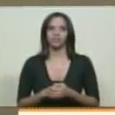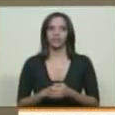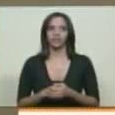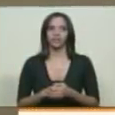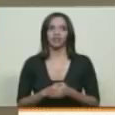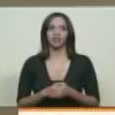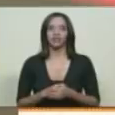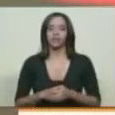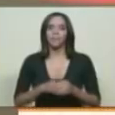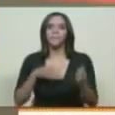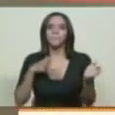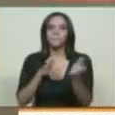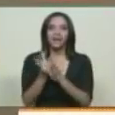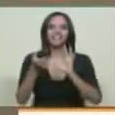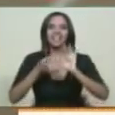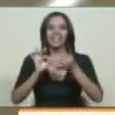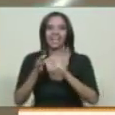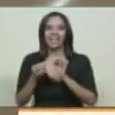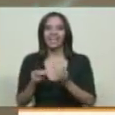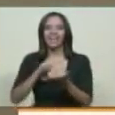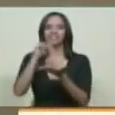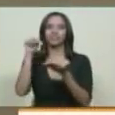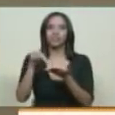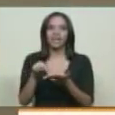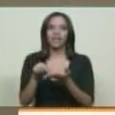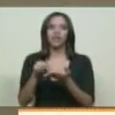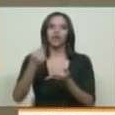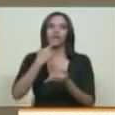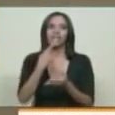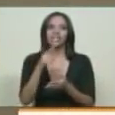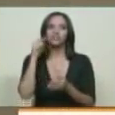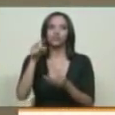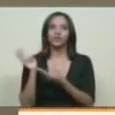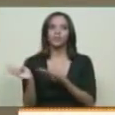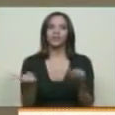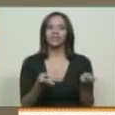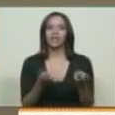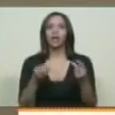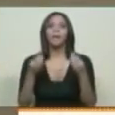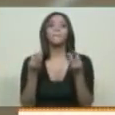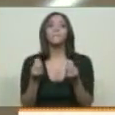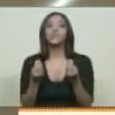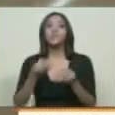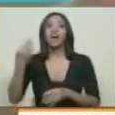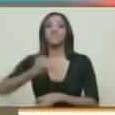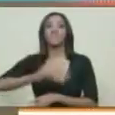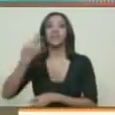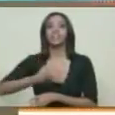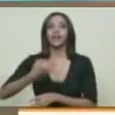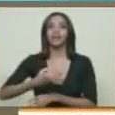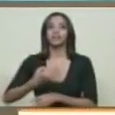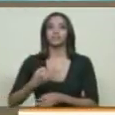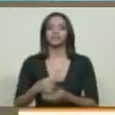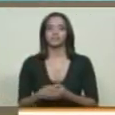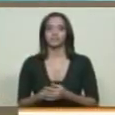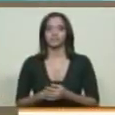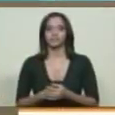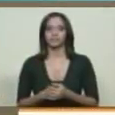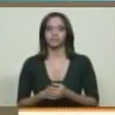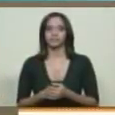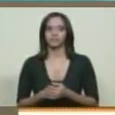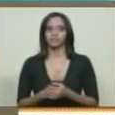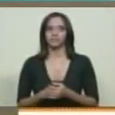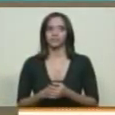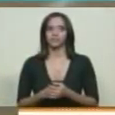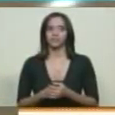1. Pasen en cadena nacional lo que dice su invitado. Pura verdad. @ el despertar.